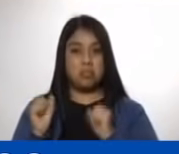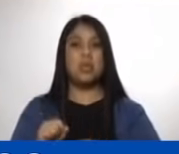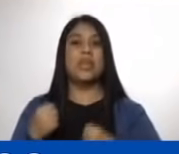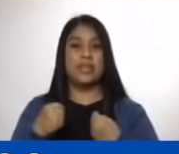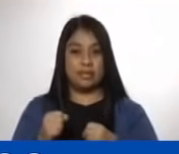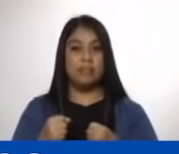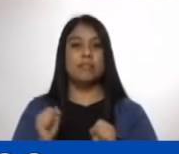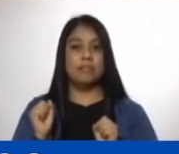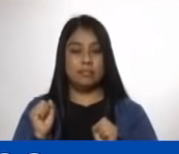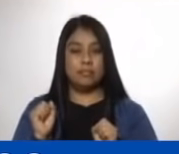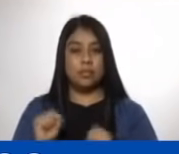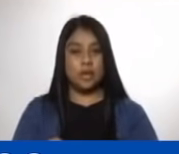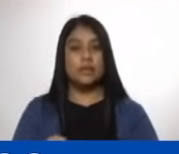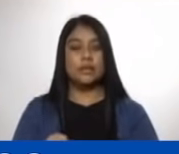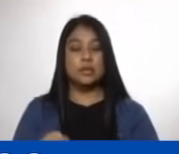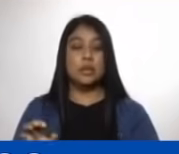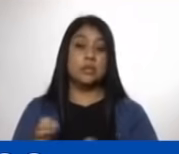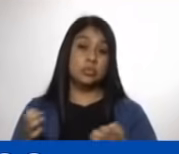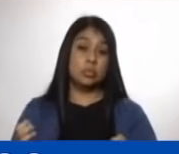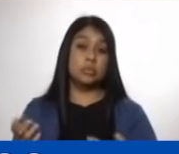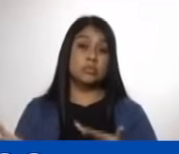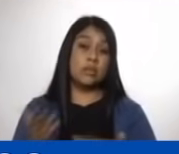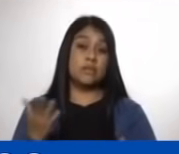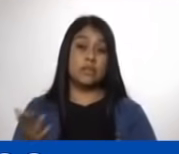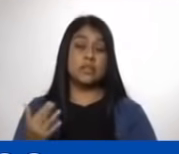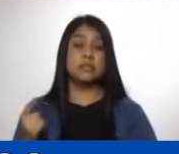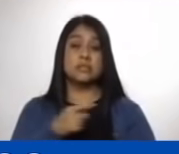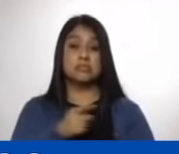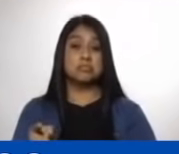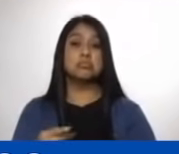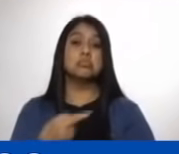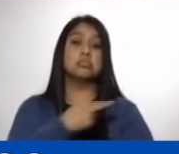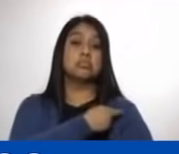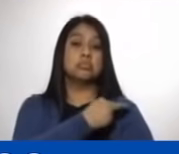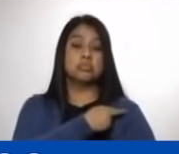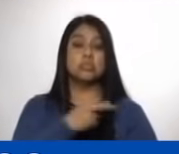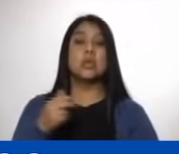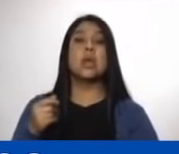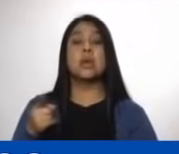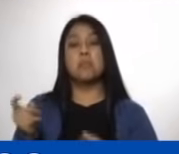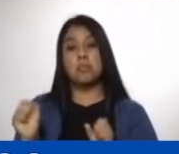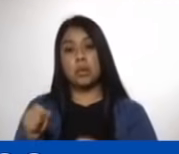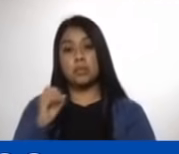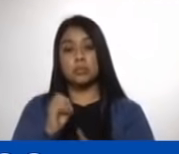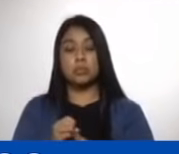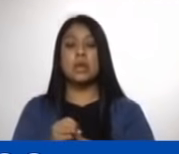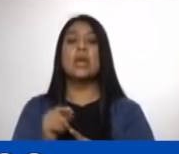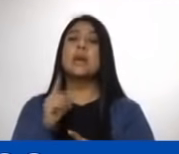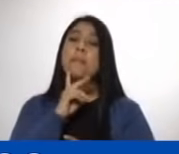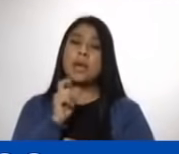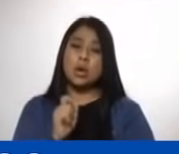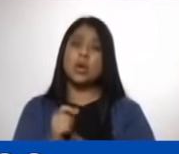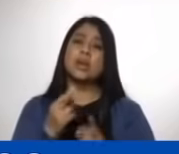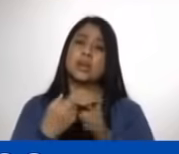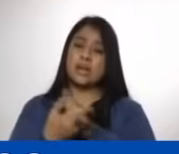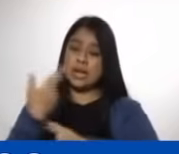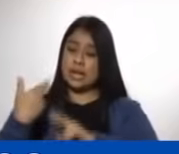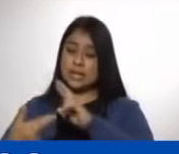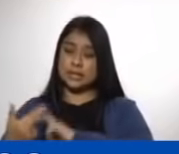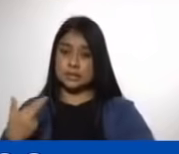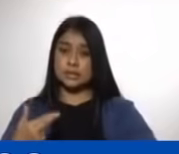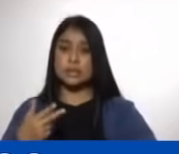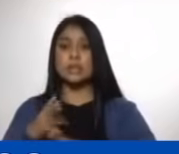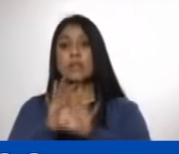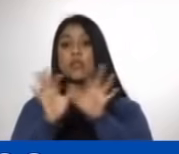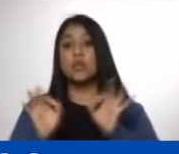y, por lo tanto, comprometernos todos a apoyar el objetivo de disuadir, atender y retornar de manera segura a las